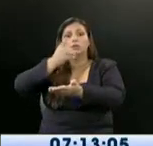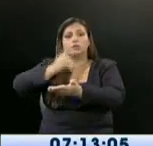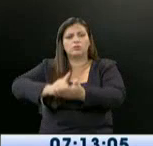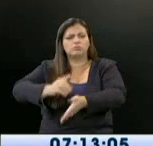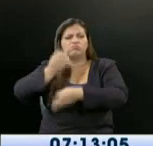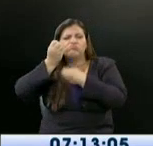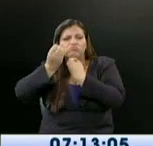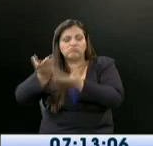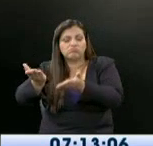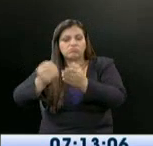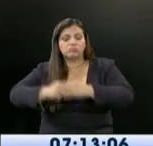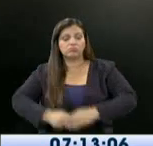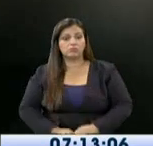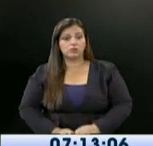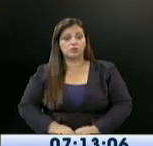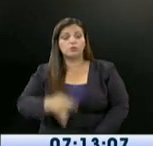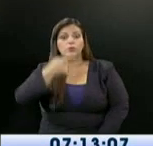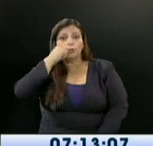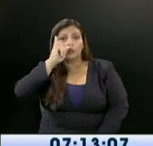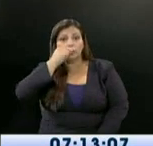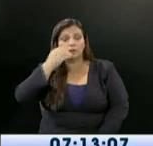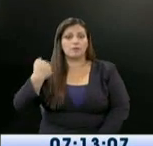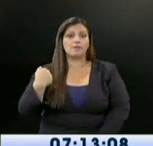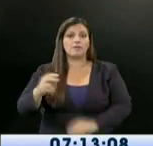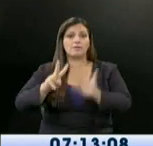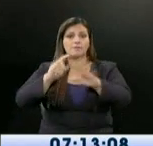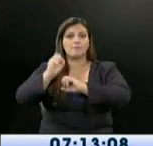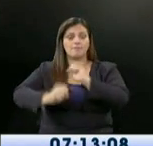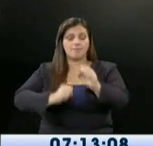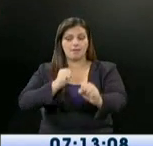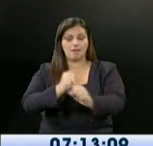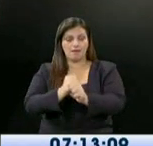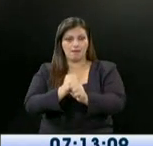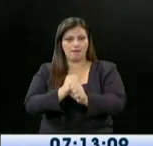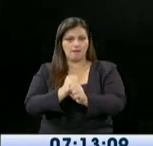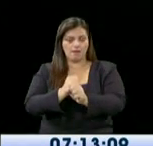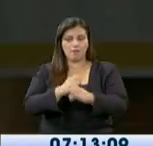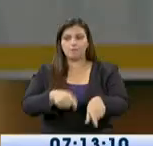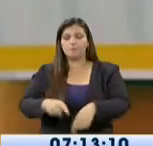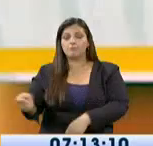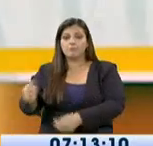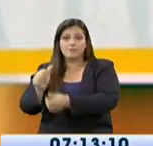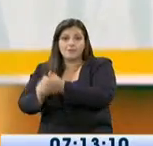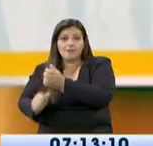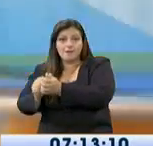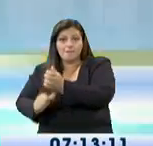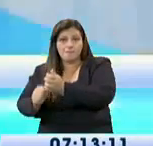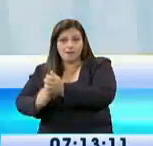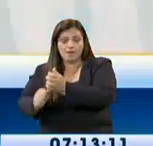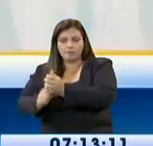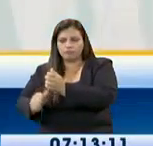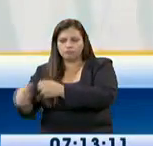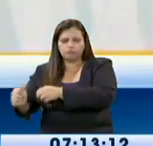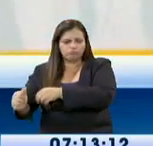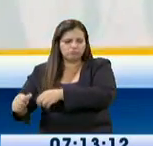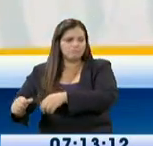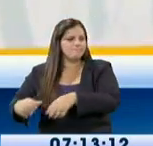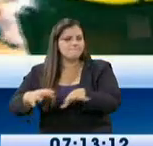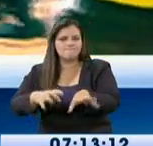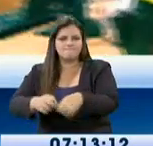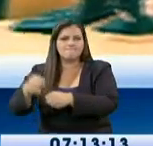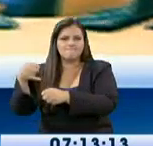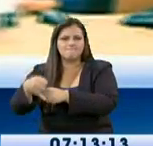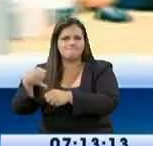edad, había sido violado por su tío, es decir, el hermano de la señora. Dice que ocurrió pasada la medianoche del